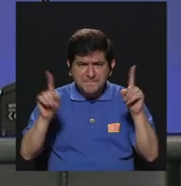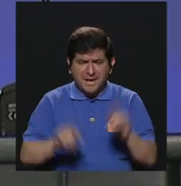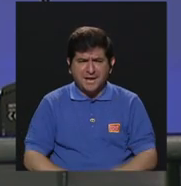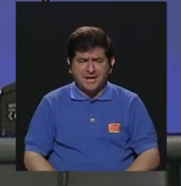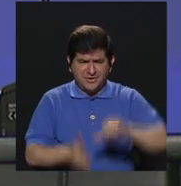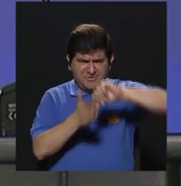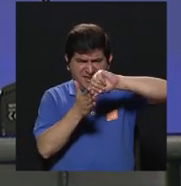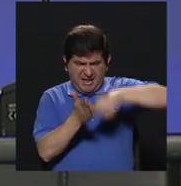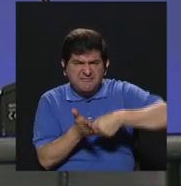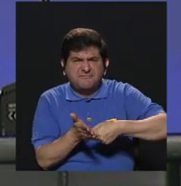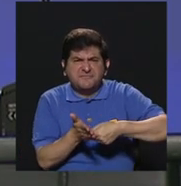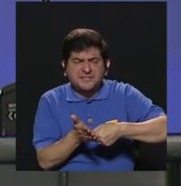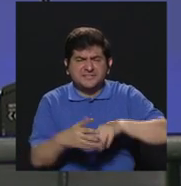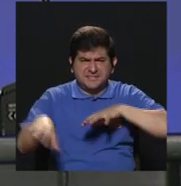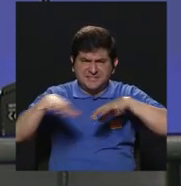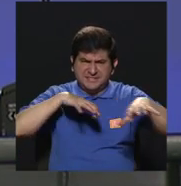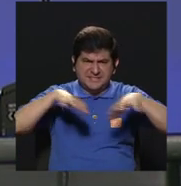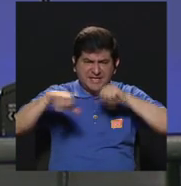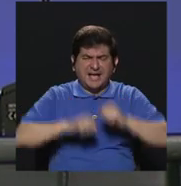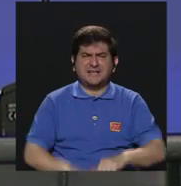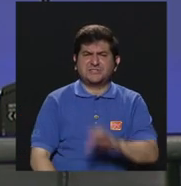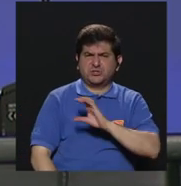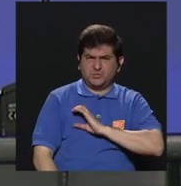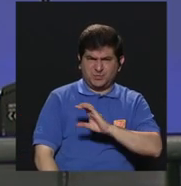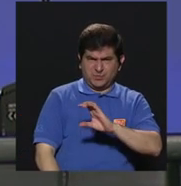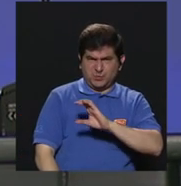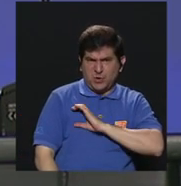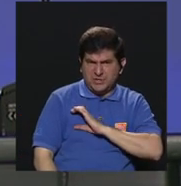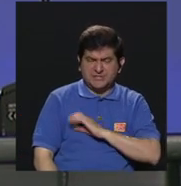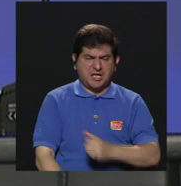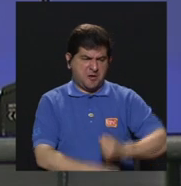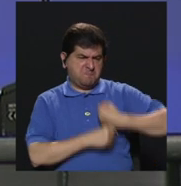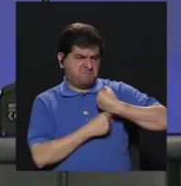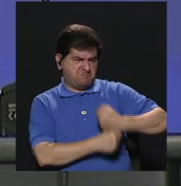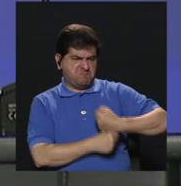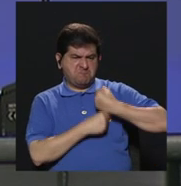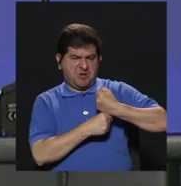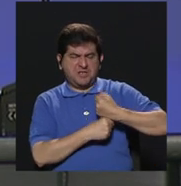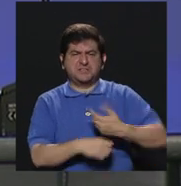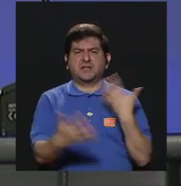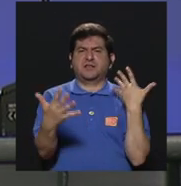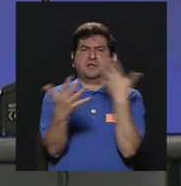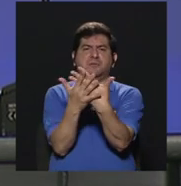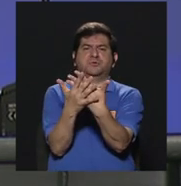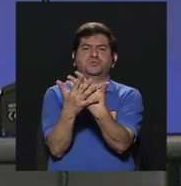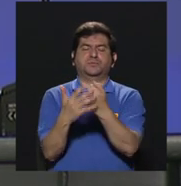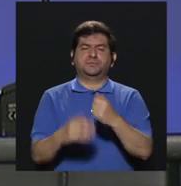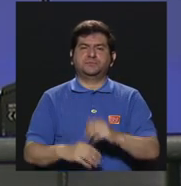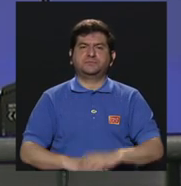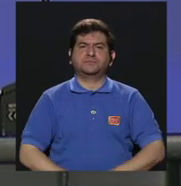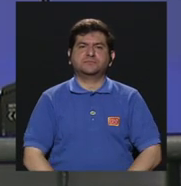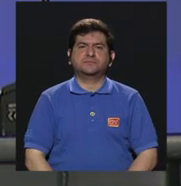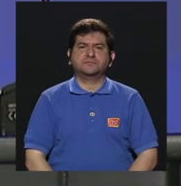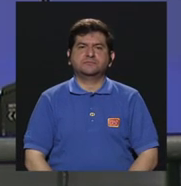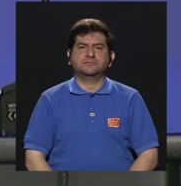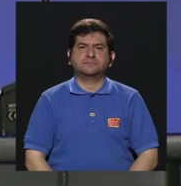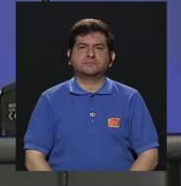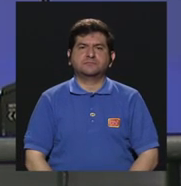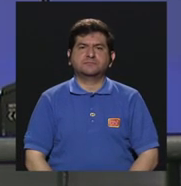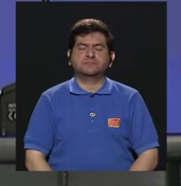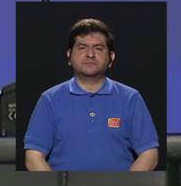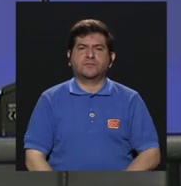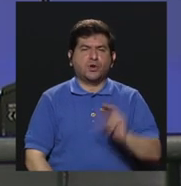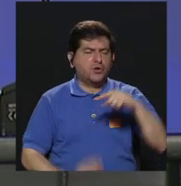está puesto en las acciones policiales, militares y carcelarias. no entra